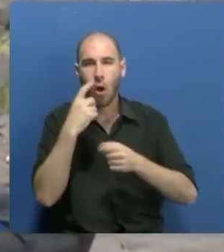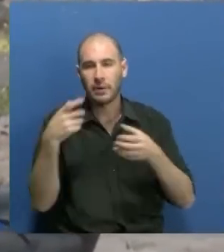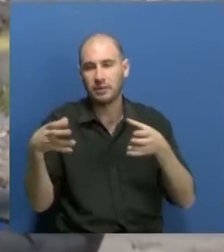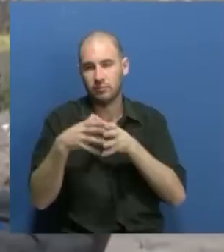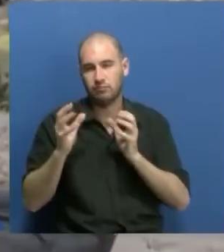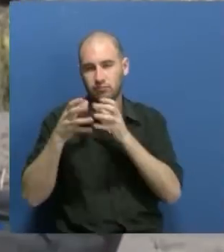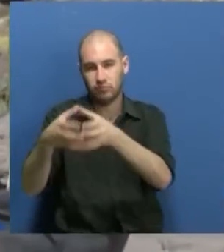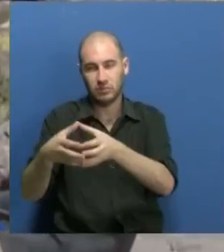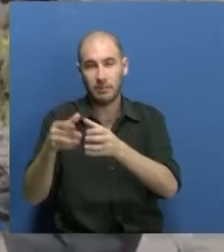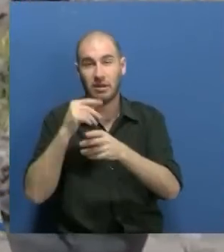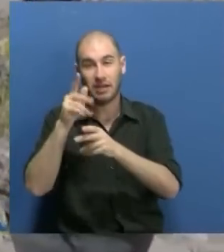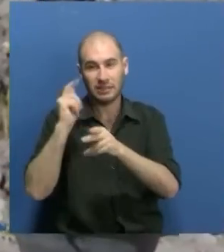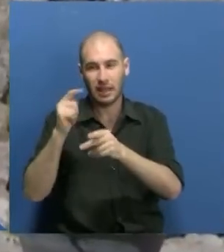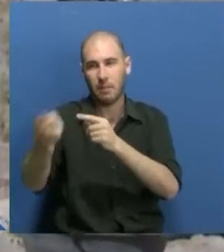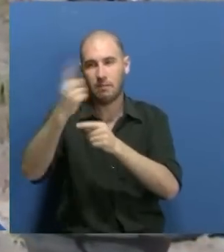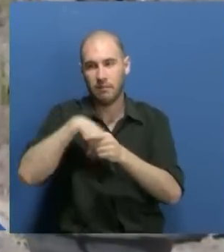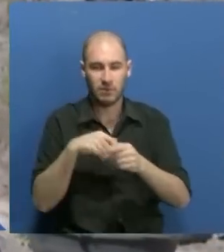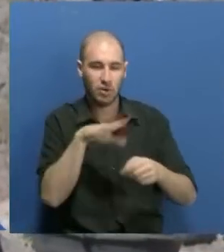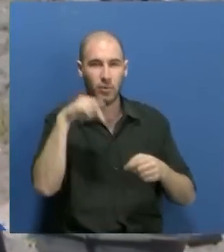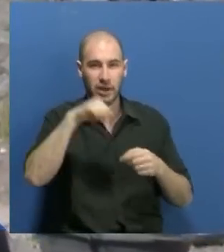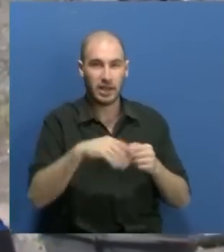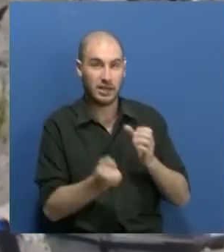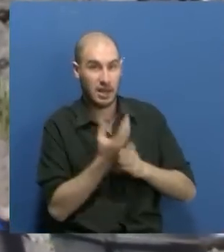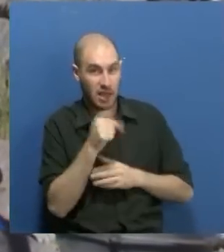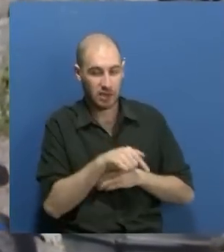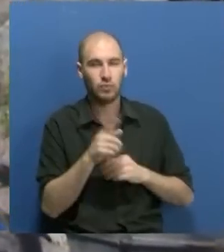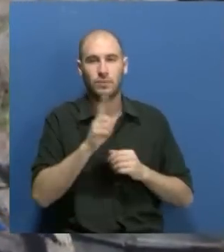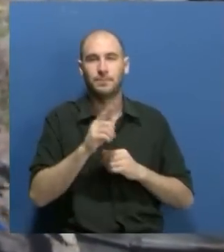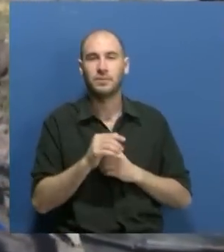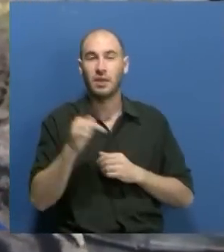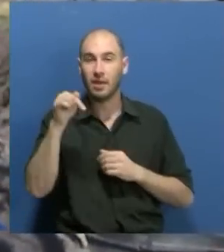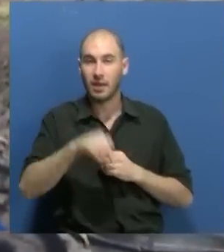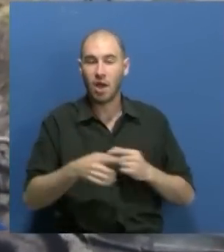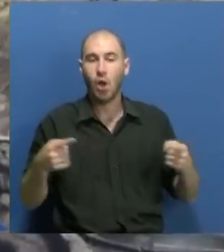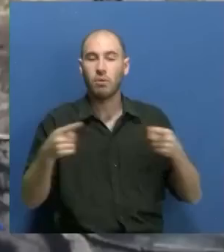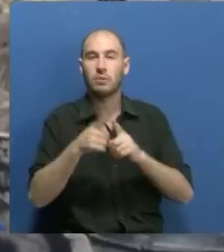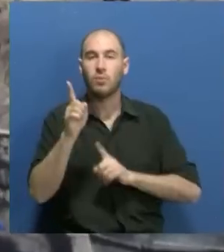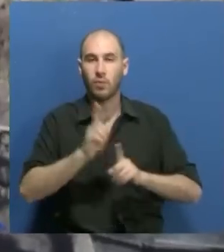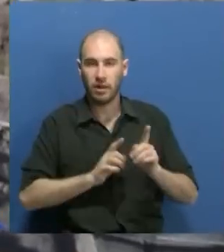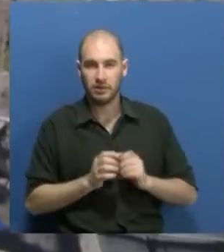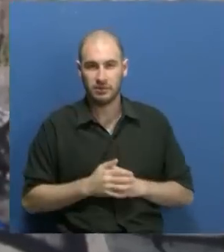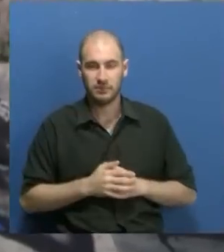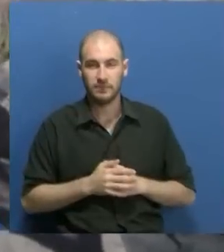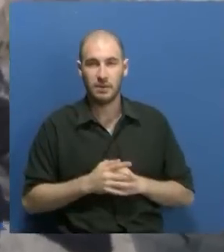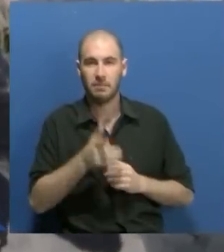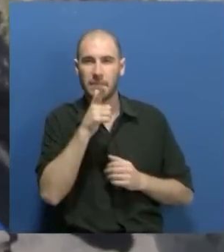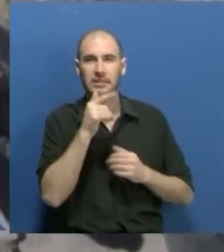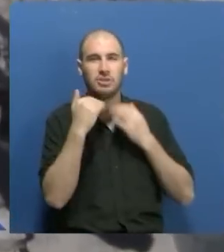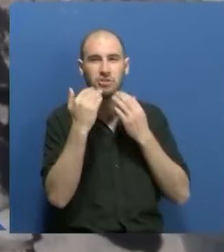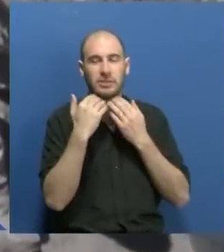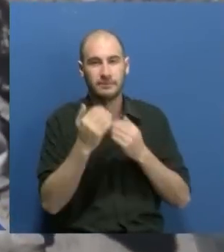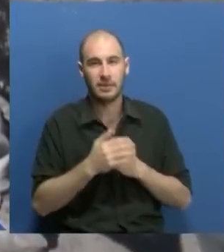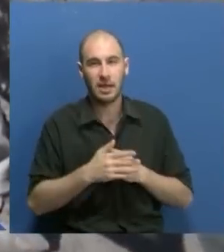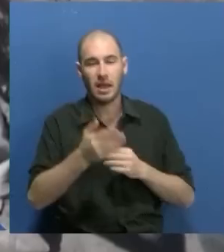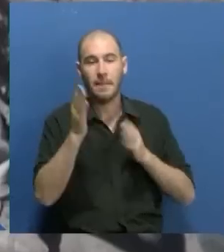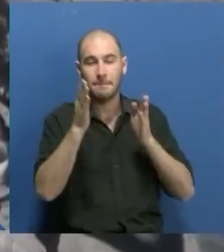solamente para ir a cazar y vuelven a un lugar de origen. La idea en esta, digamos, no sé si para